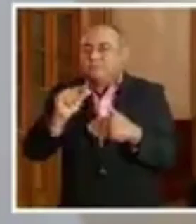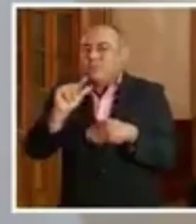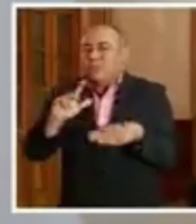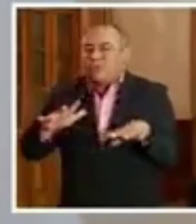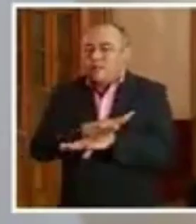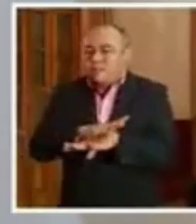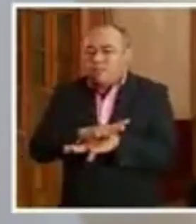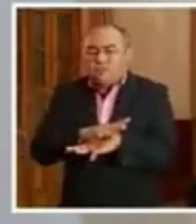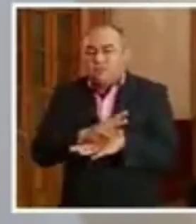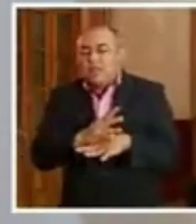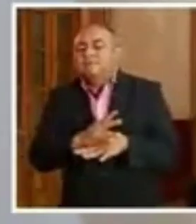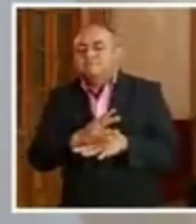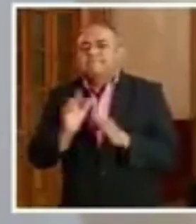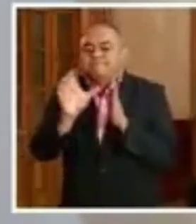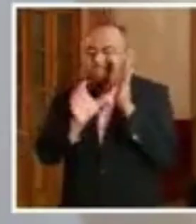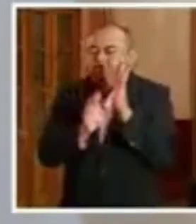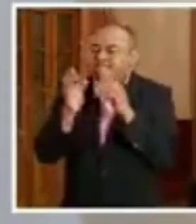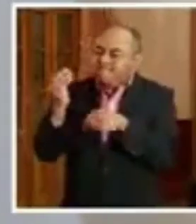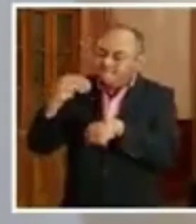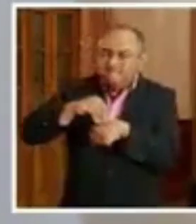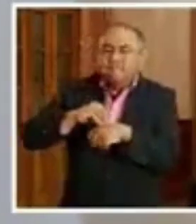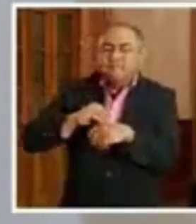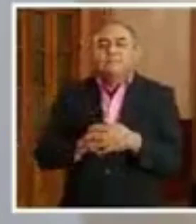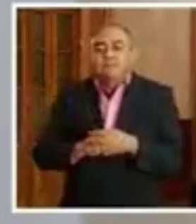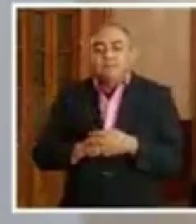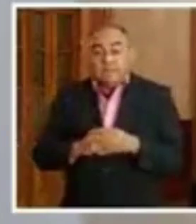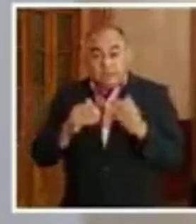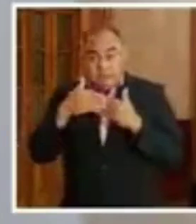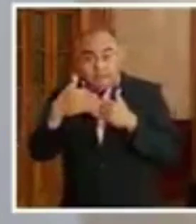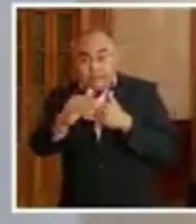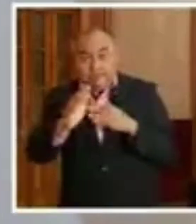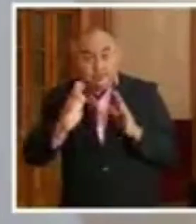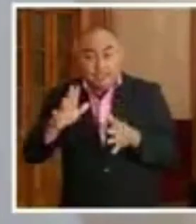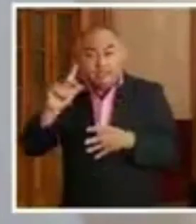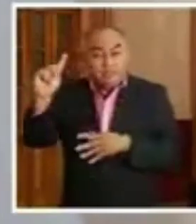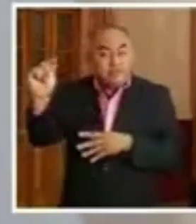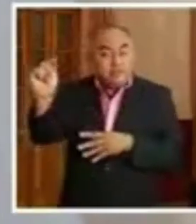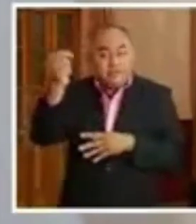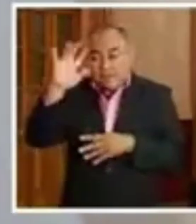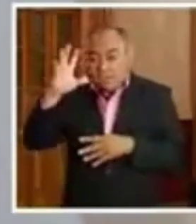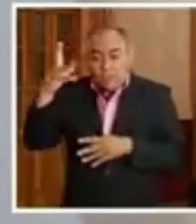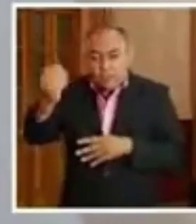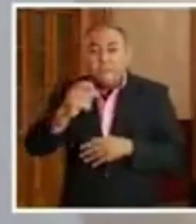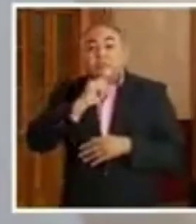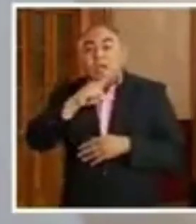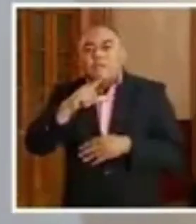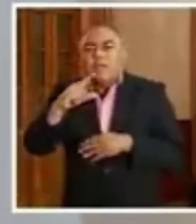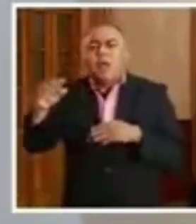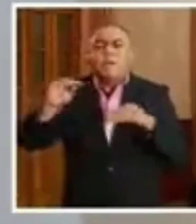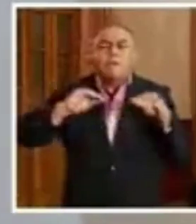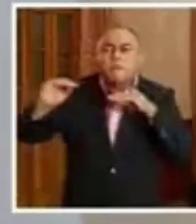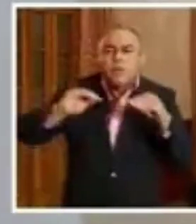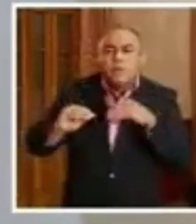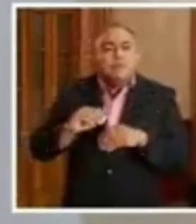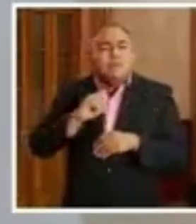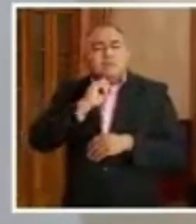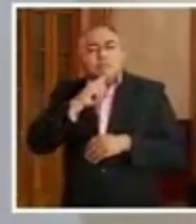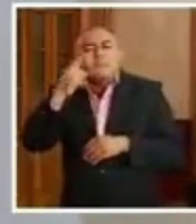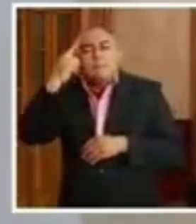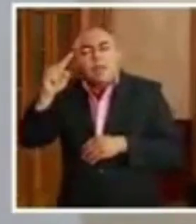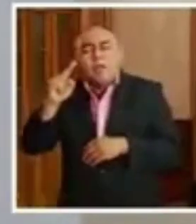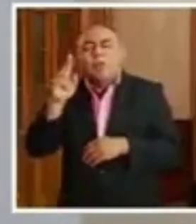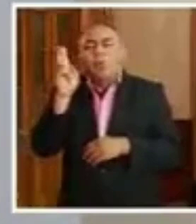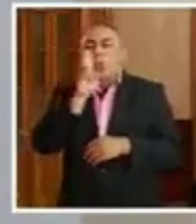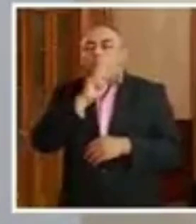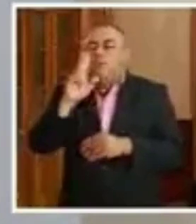Viene otra era, una era de tecnologías, de movilidad, de aire limpio,